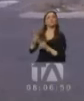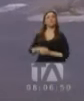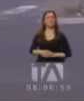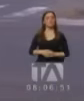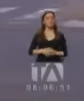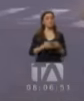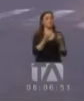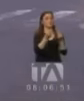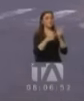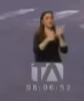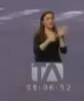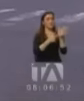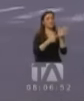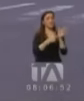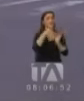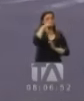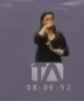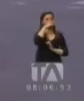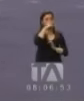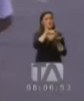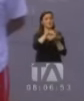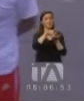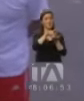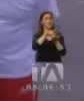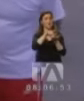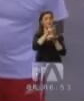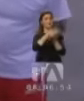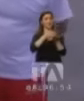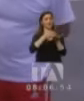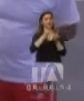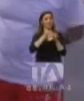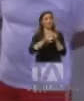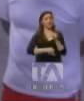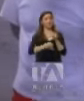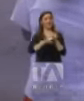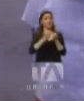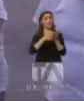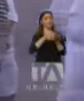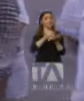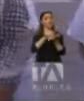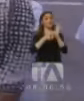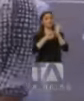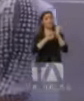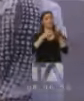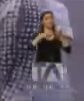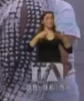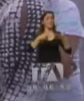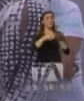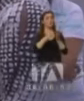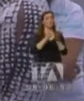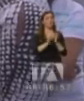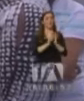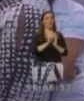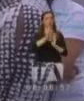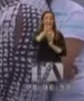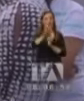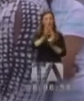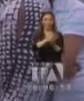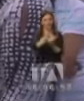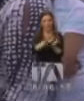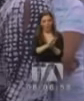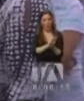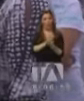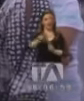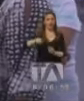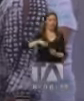Es mucho porque entre los niños tenemos que pagar de medios pasajes enteros, ir a dejar a la escuela, venir de la escuela. Y